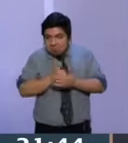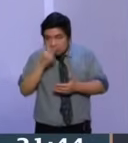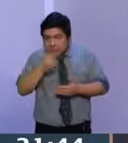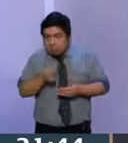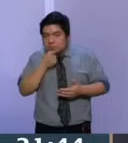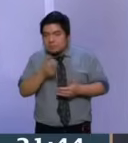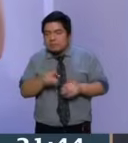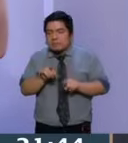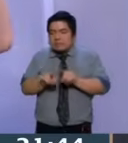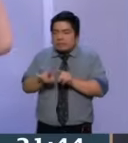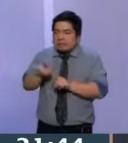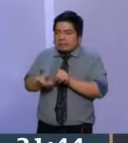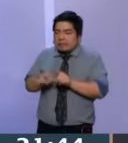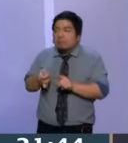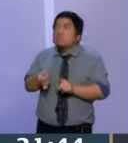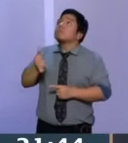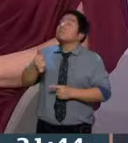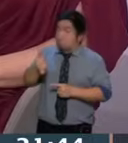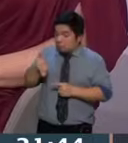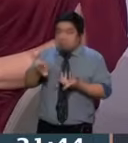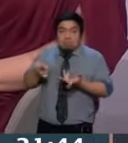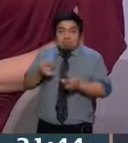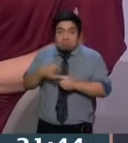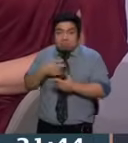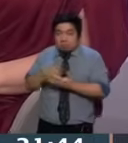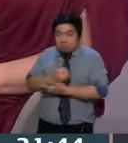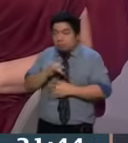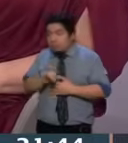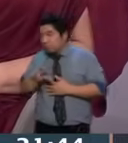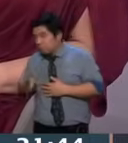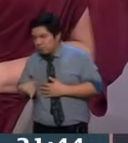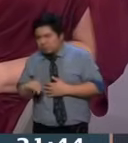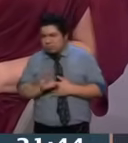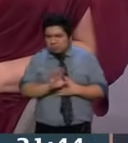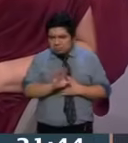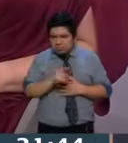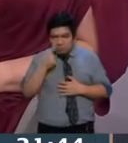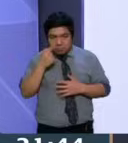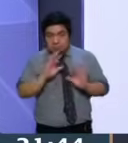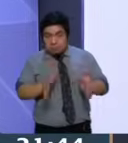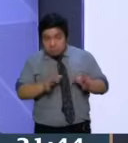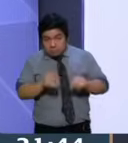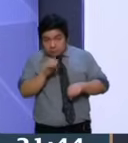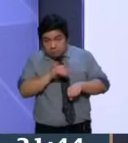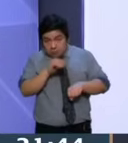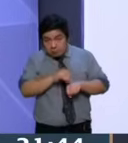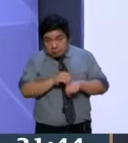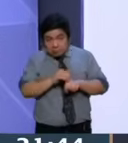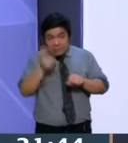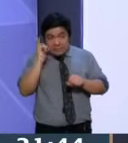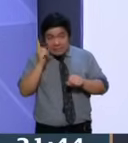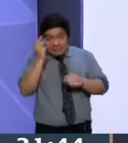estás diciendo es, ¿dependemos del volado de quién llegue? No. Para saber si quiere o no Yo quiere lo que te operar está el diciendo sistema es de que cuidados. ya se instaló, que ojalá